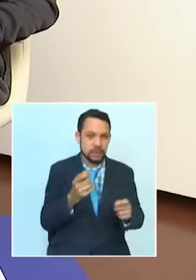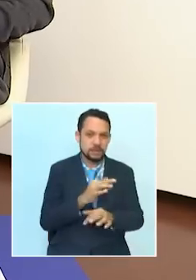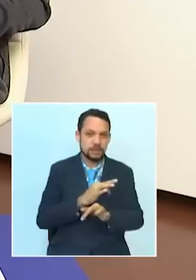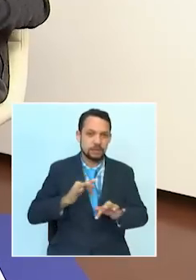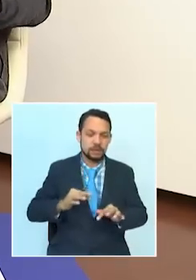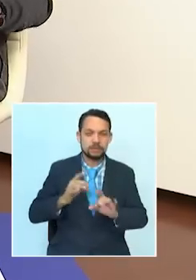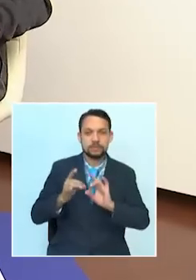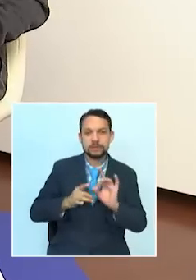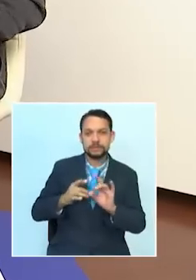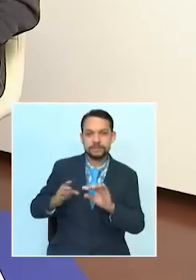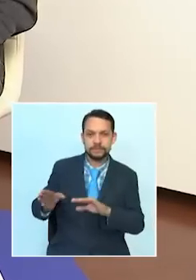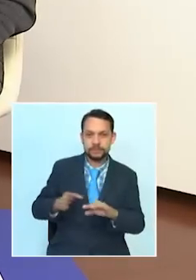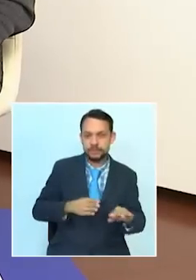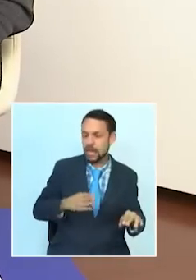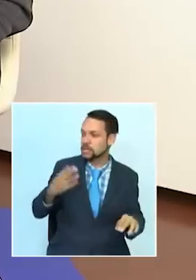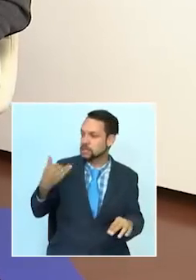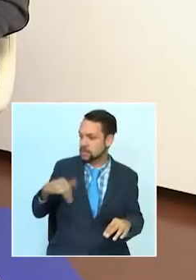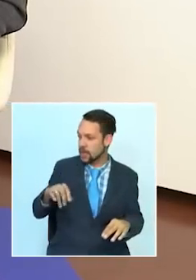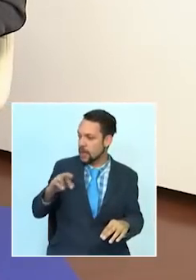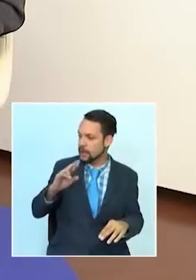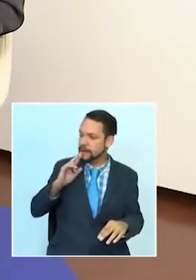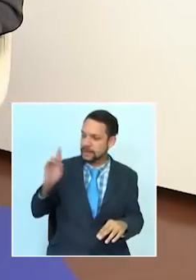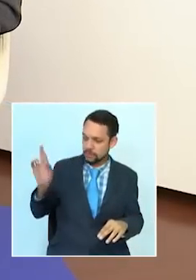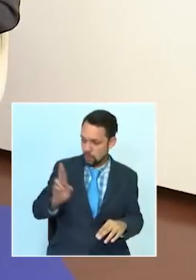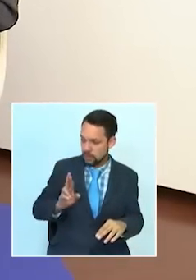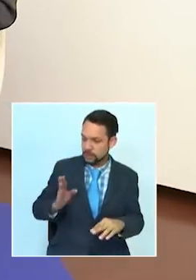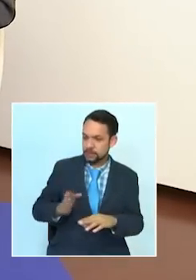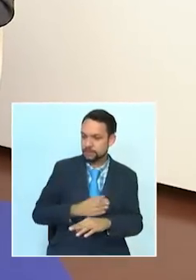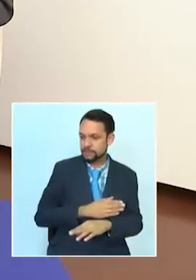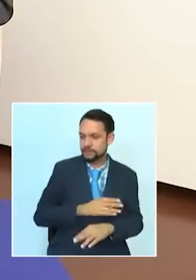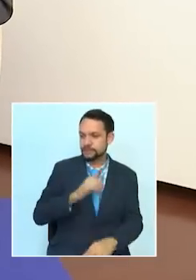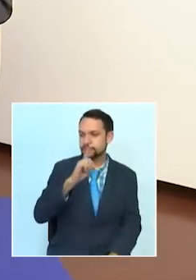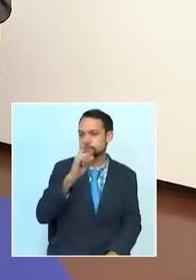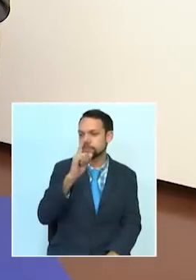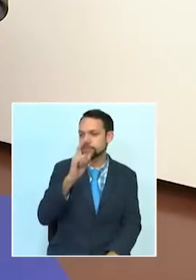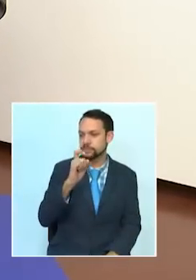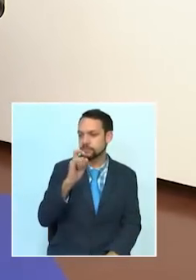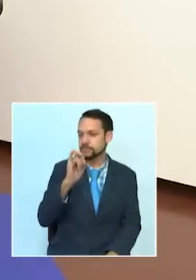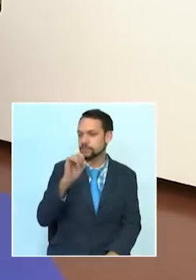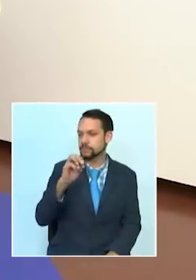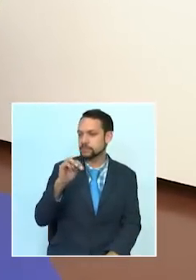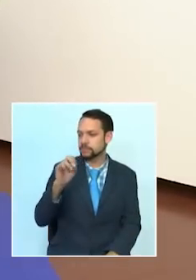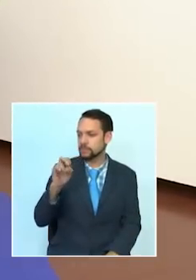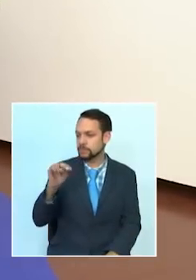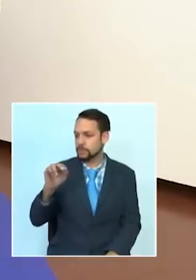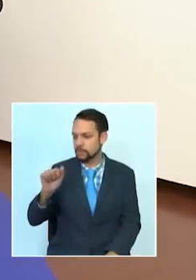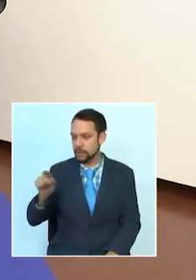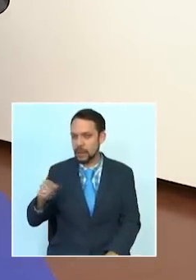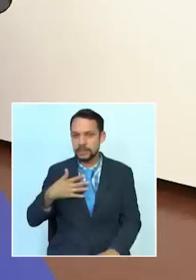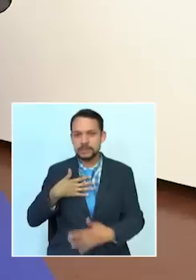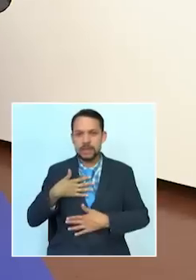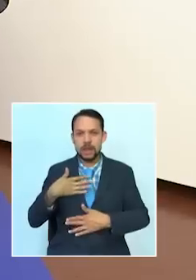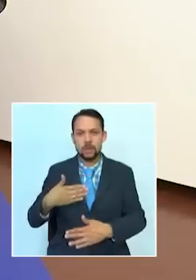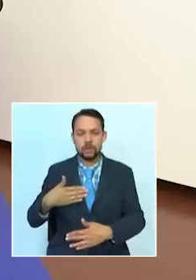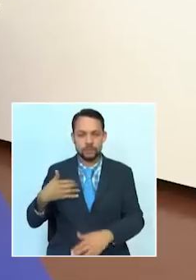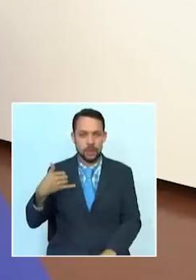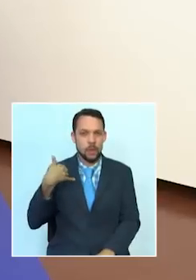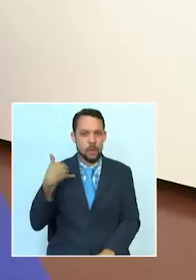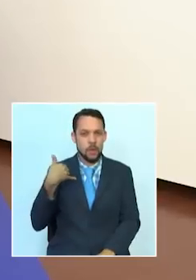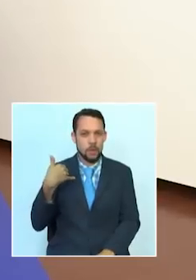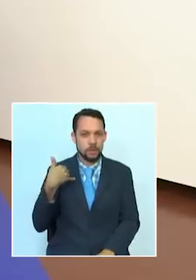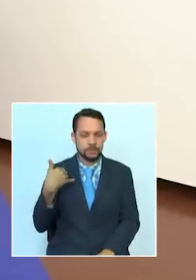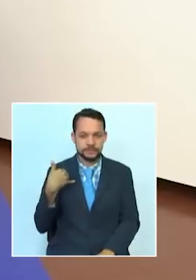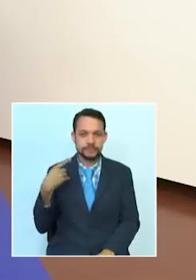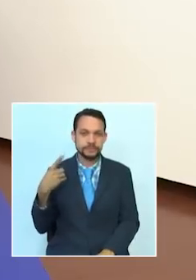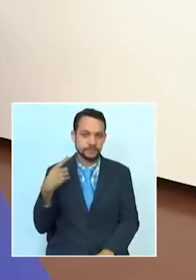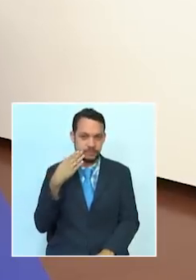creo que en parte esta ya la contestó pero igual se la voy a transmitir Jimena villamil Saludos desde ubaté siendo una persona joven Qué puedo